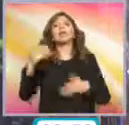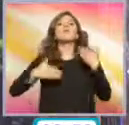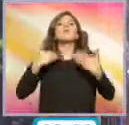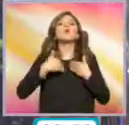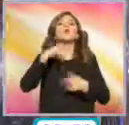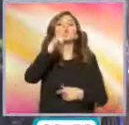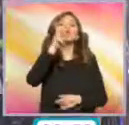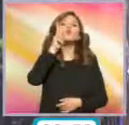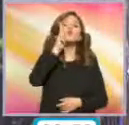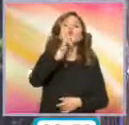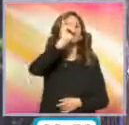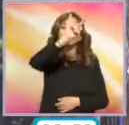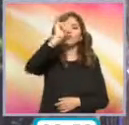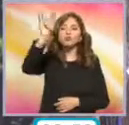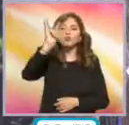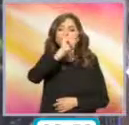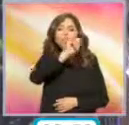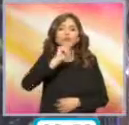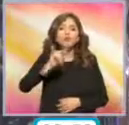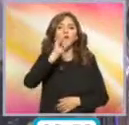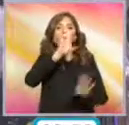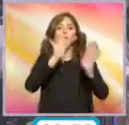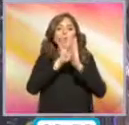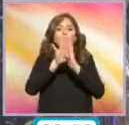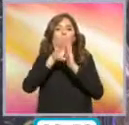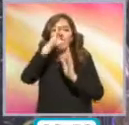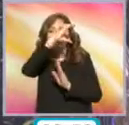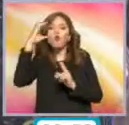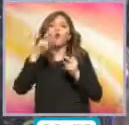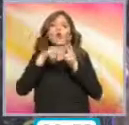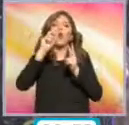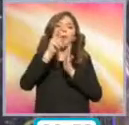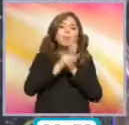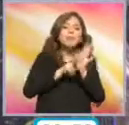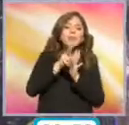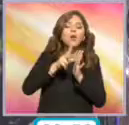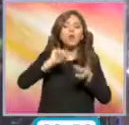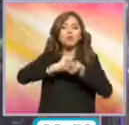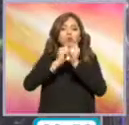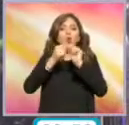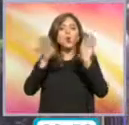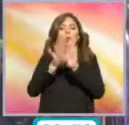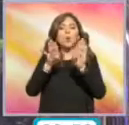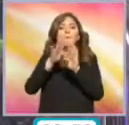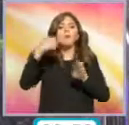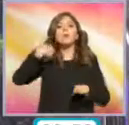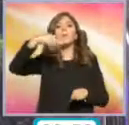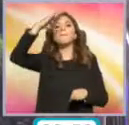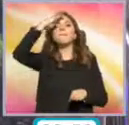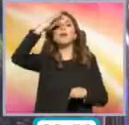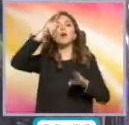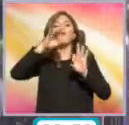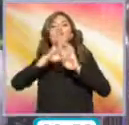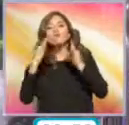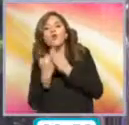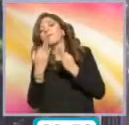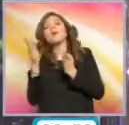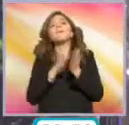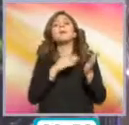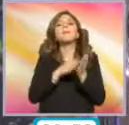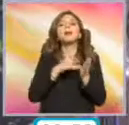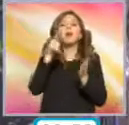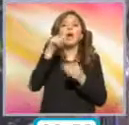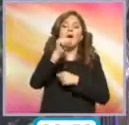estas recreaciones del siglo XIX, ¿no? De cómo pensaba, o sea, cómo se pensaba también la visión y la documentación de